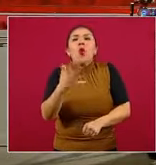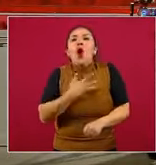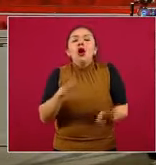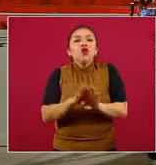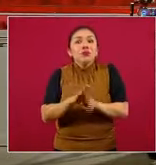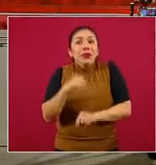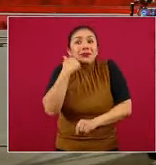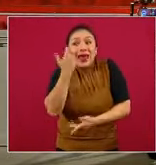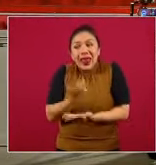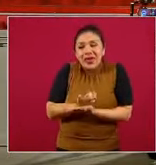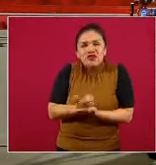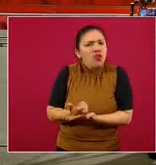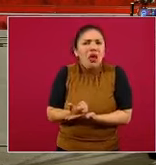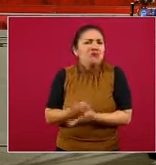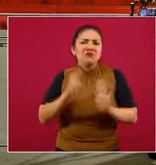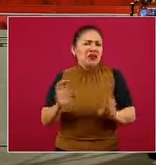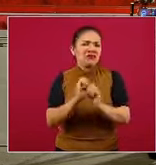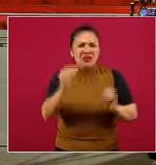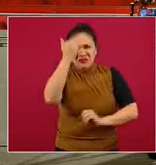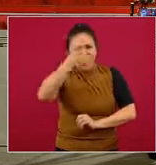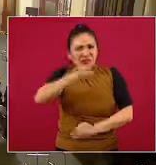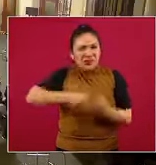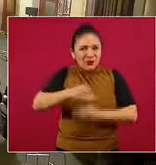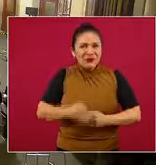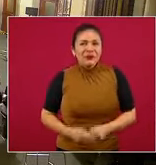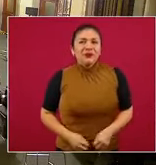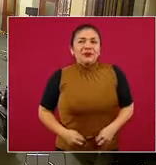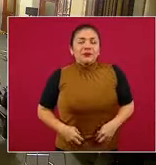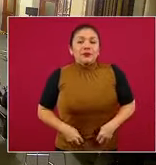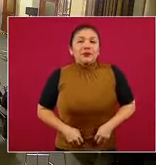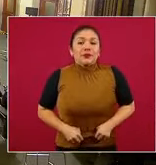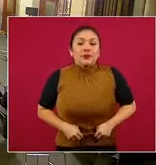vamos a decirle, de cobrar cuotas.